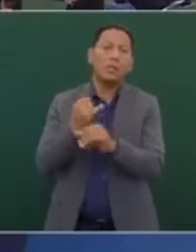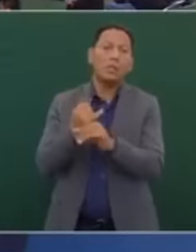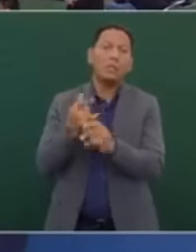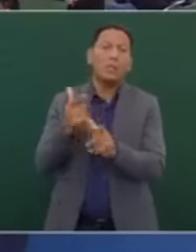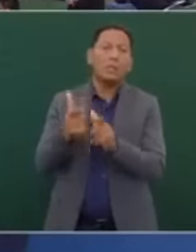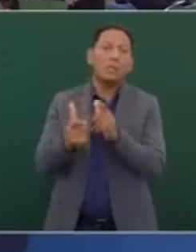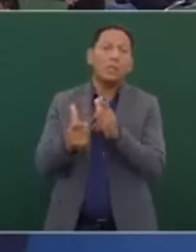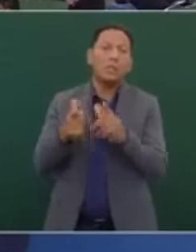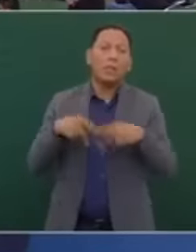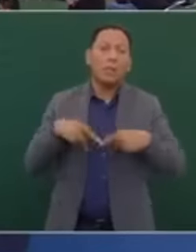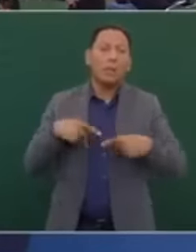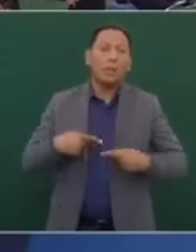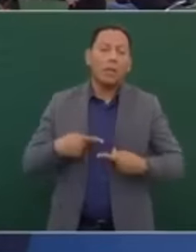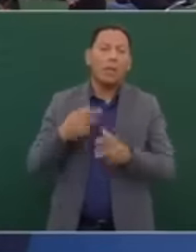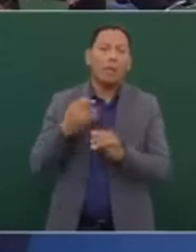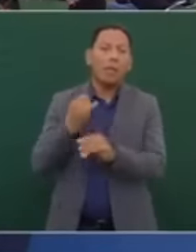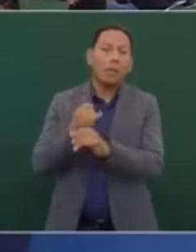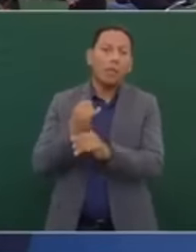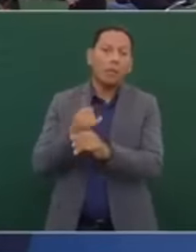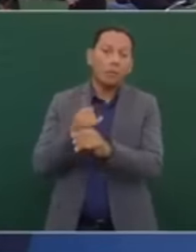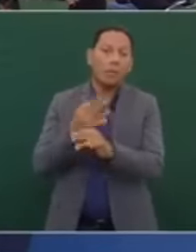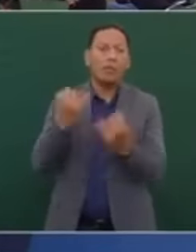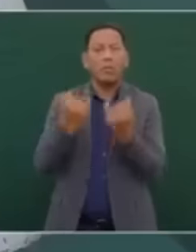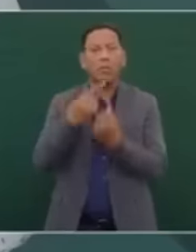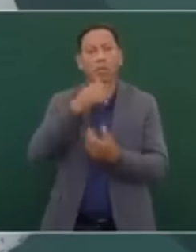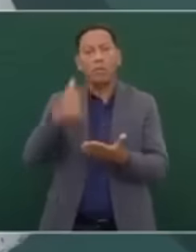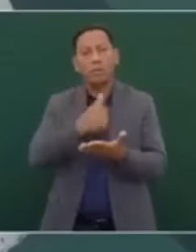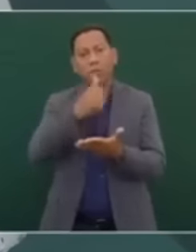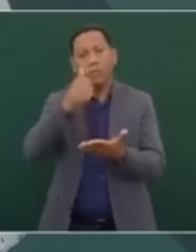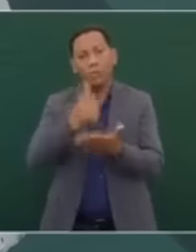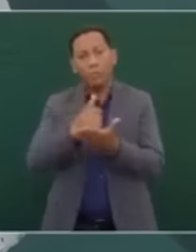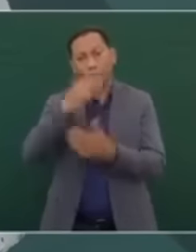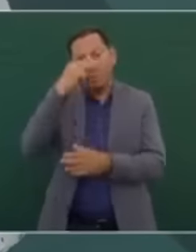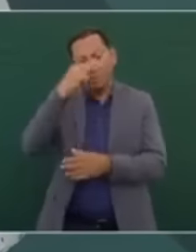y bueno, hasta en la Ciudad de México.